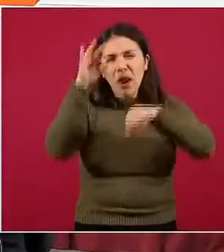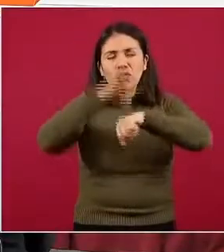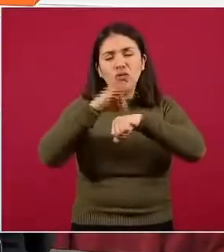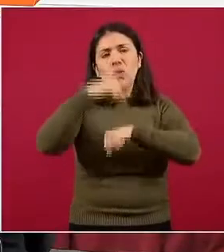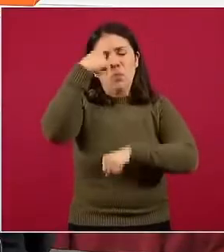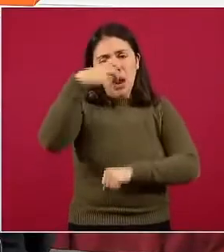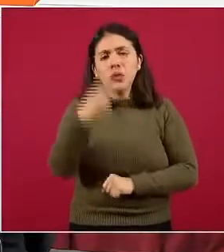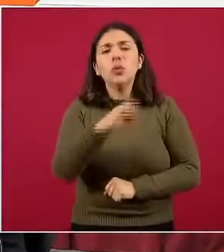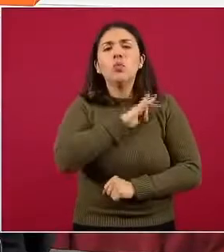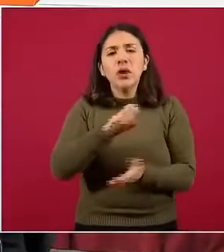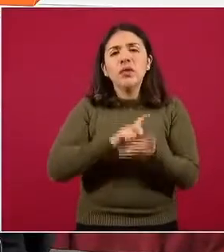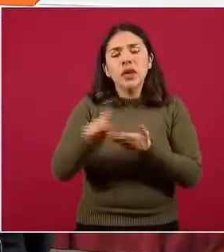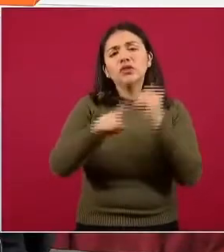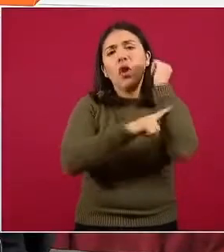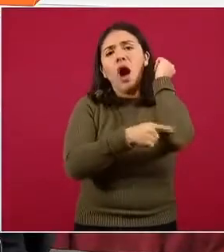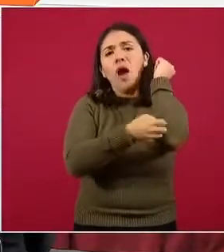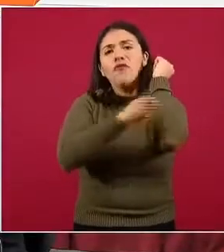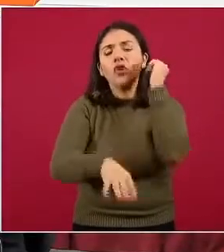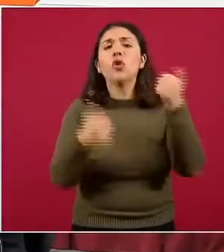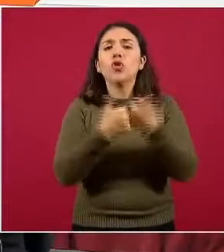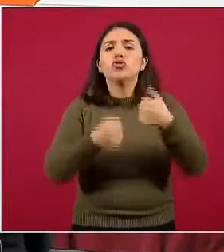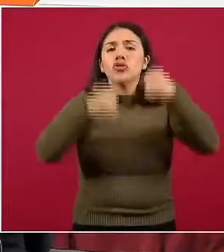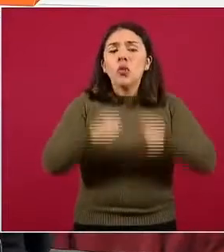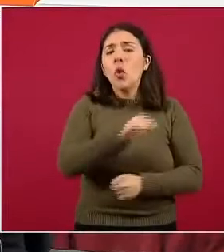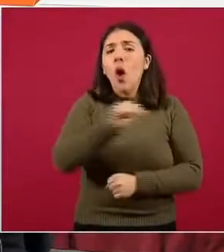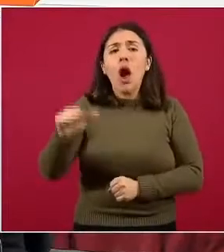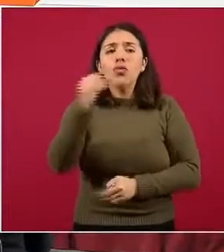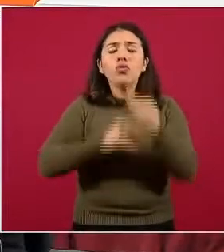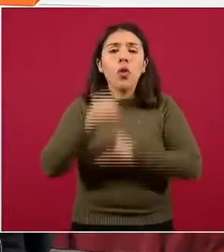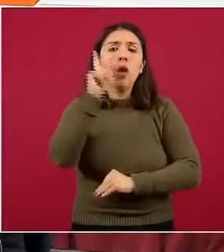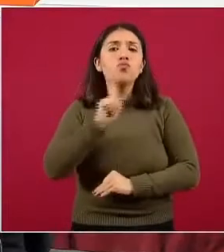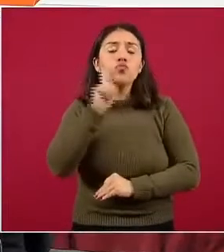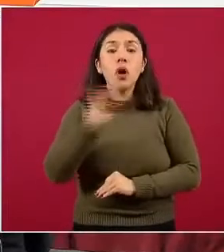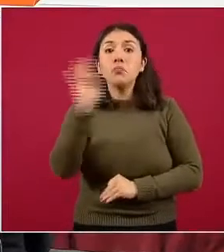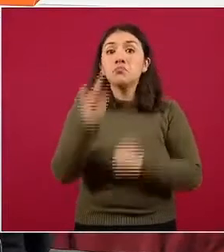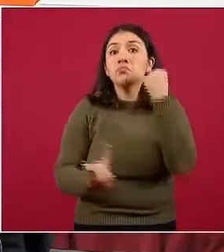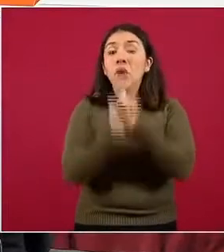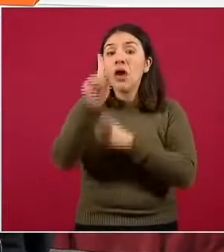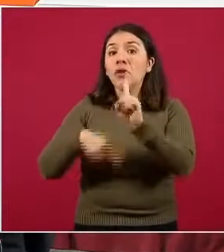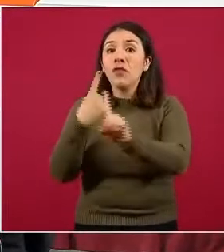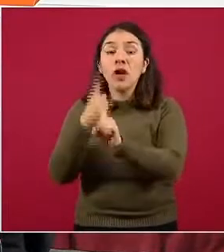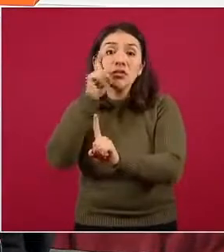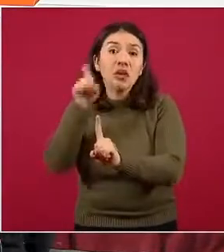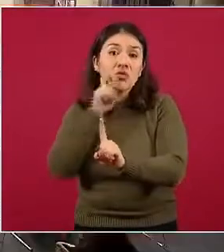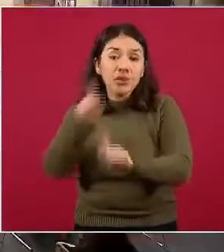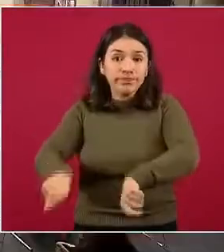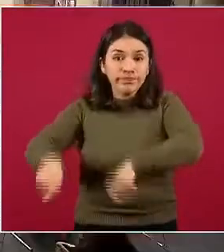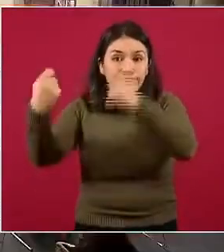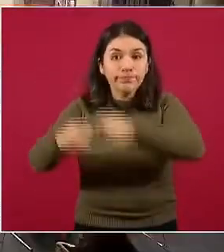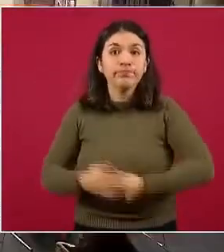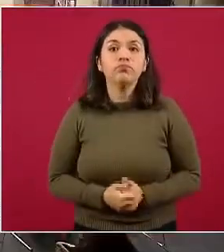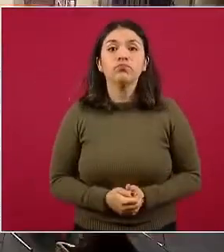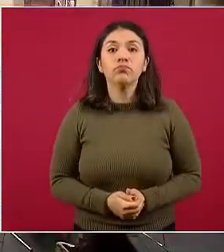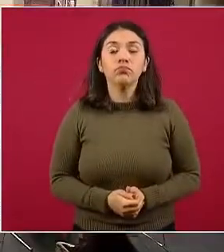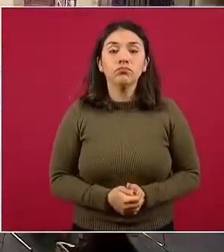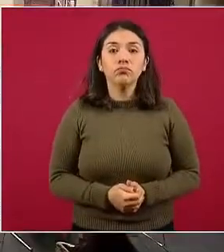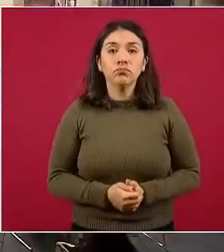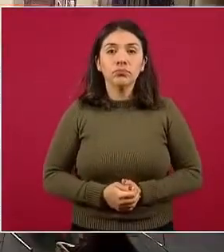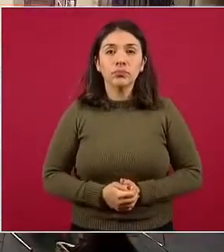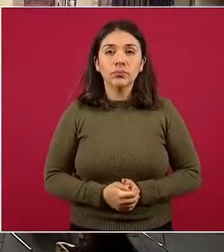el derecho al aborto seguro de las mujeres por una violación sexual.